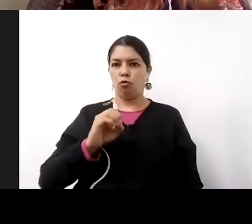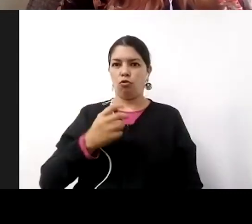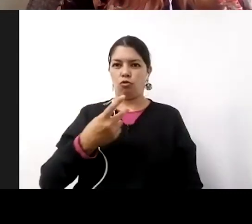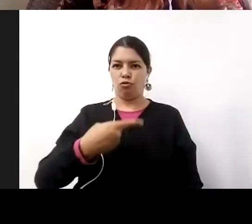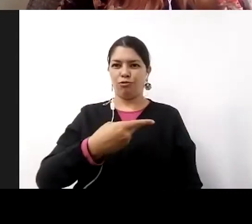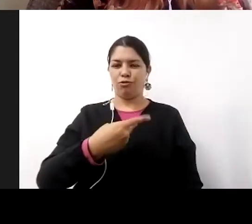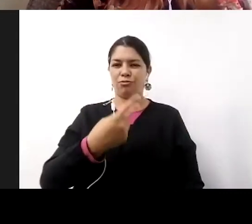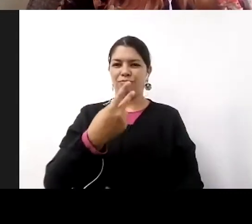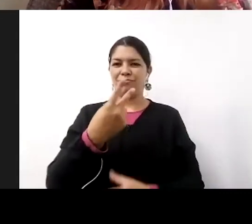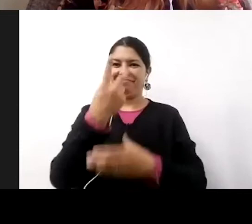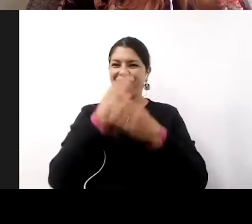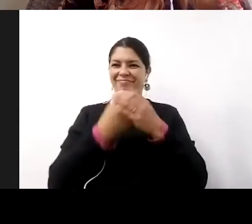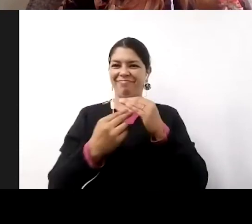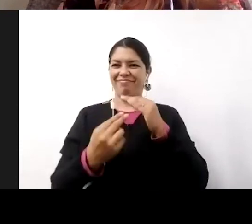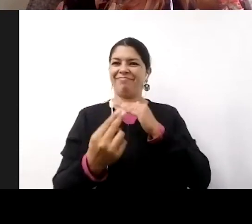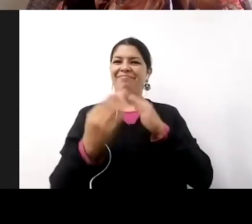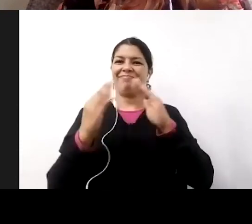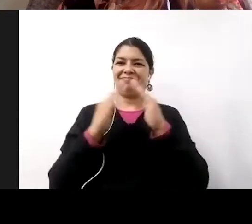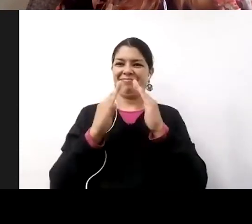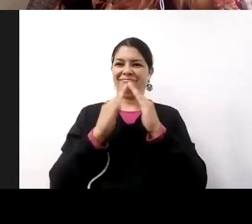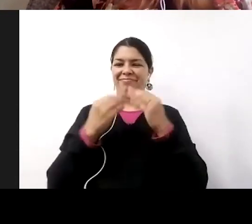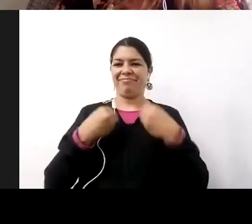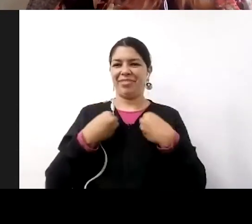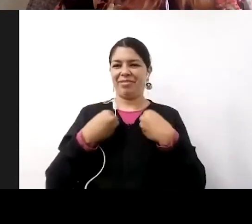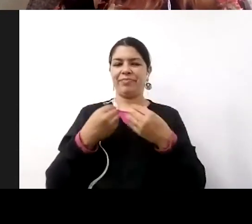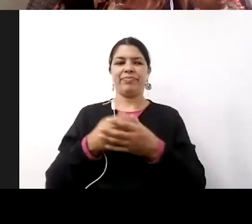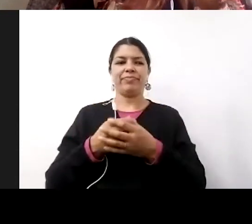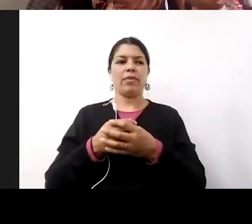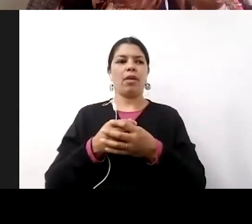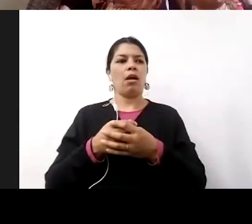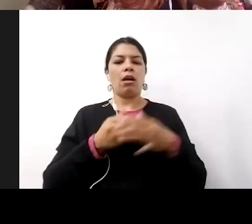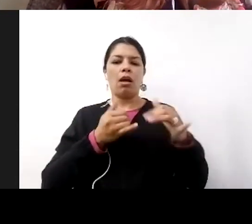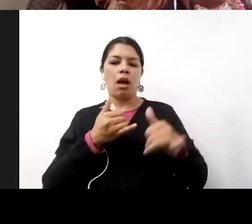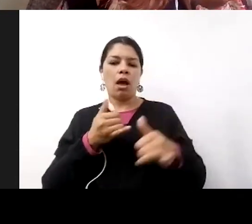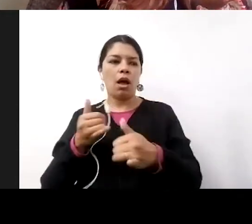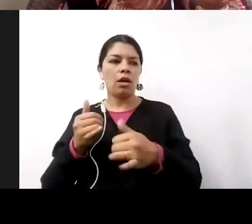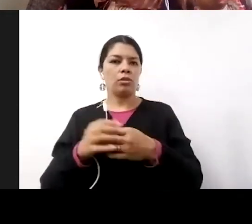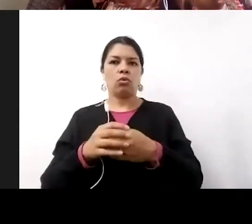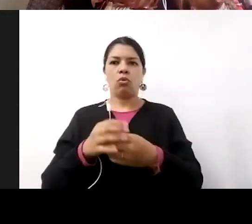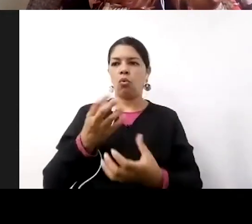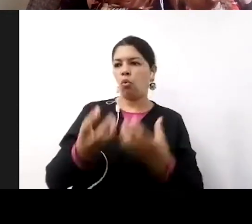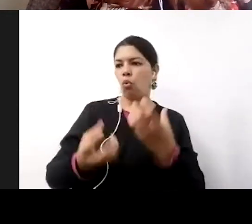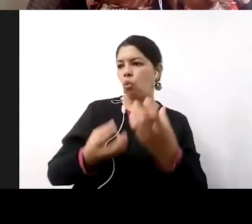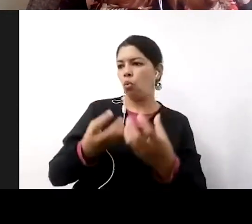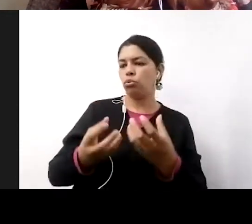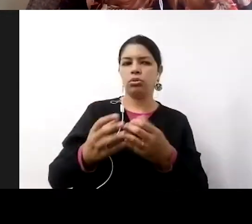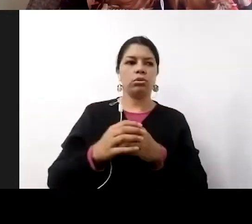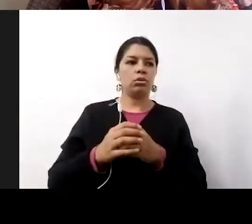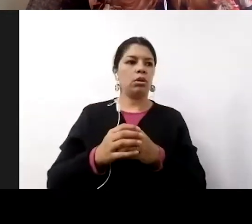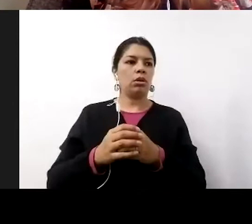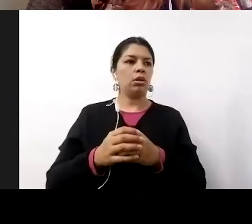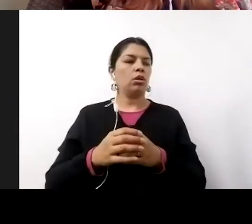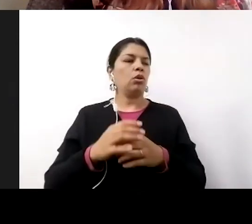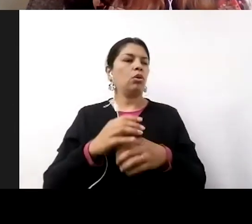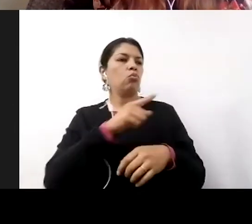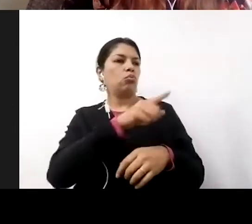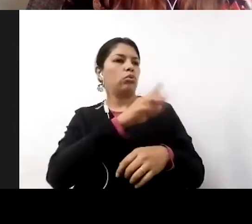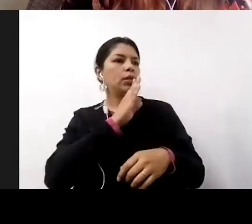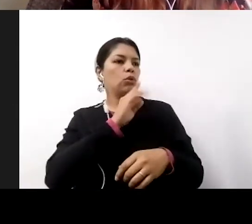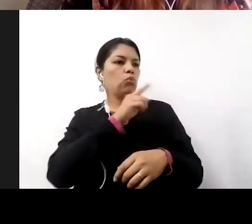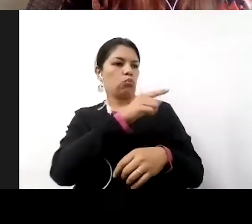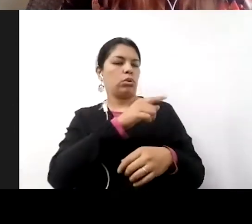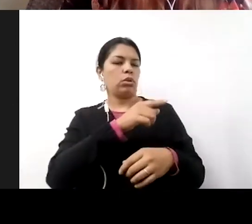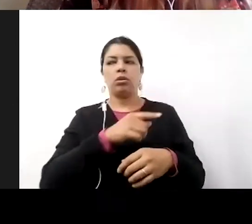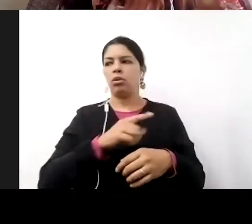deben definir cosas como repartirse las labores del hogar. Quién barre, quién lava la ropa, cómo se cuelga